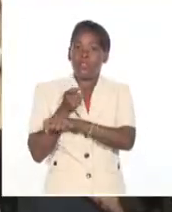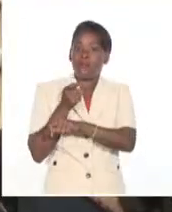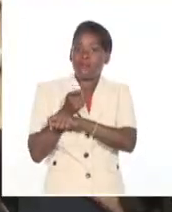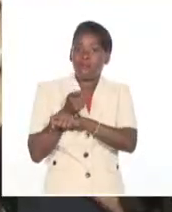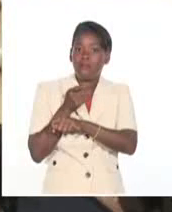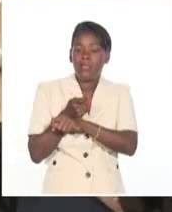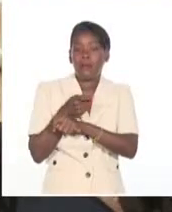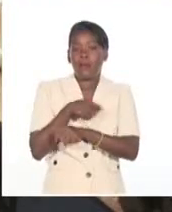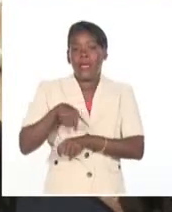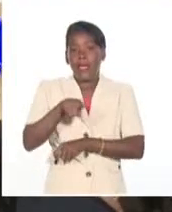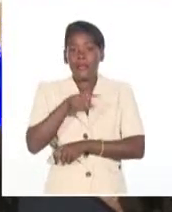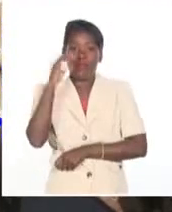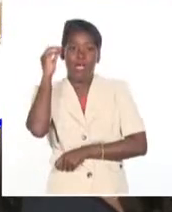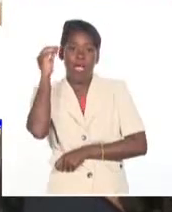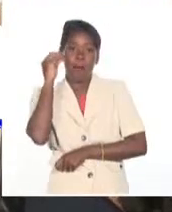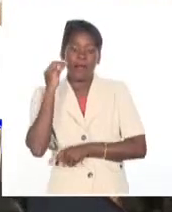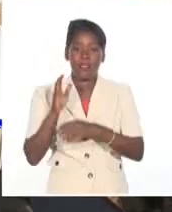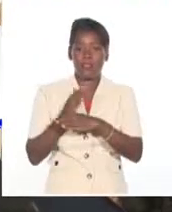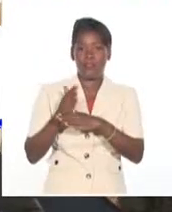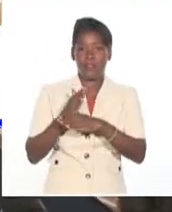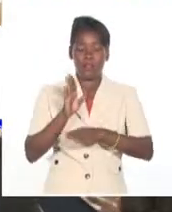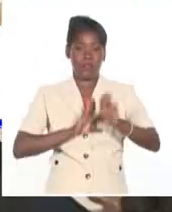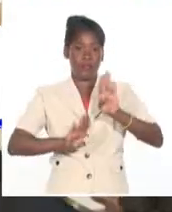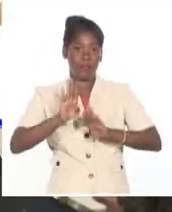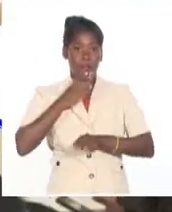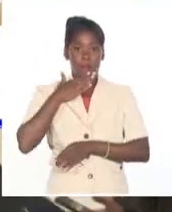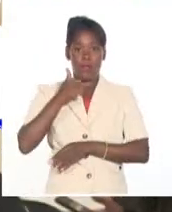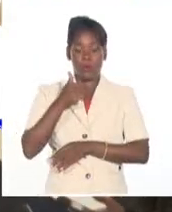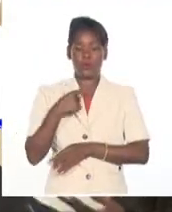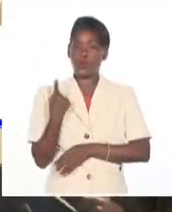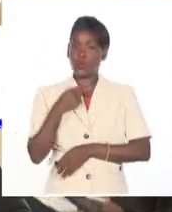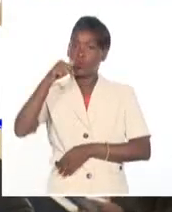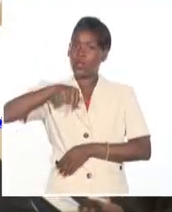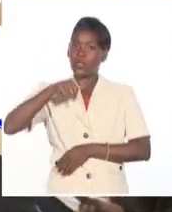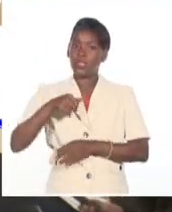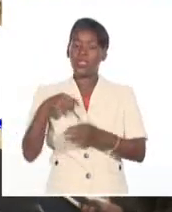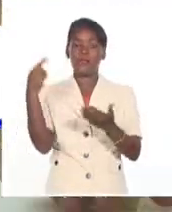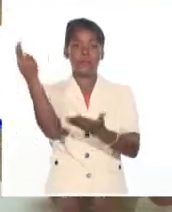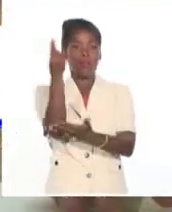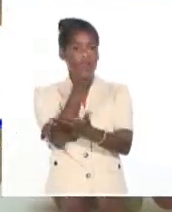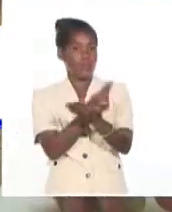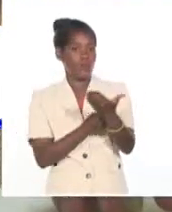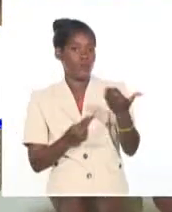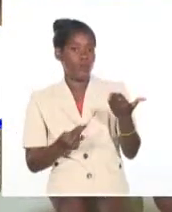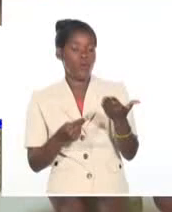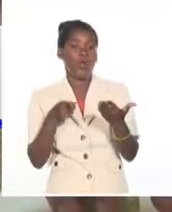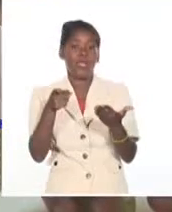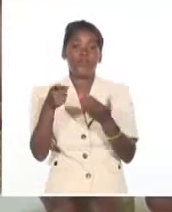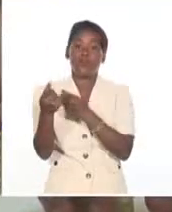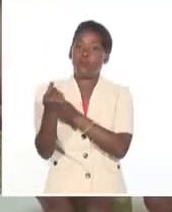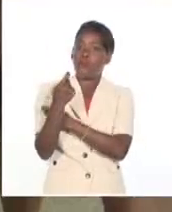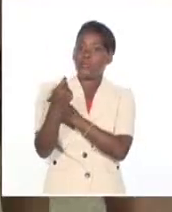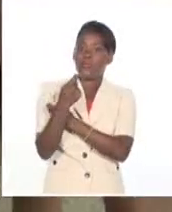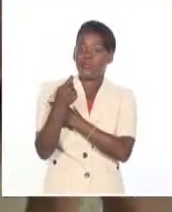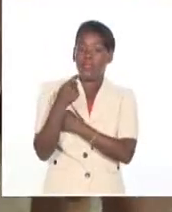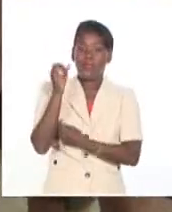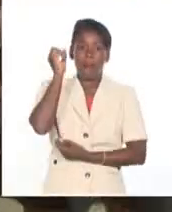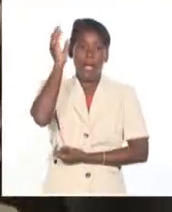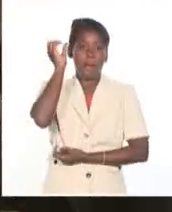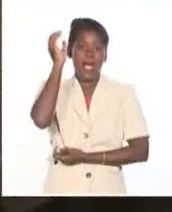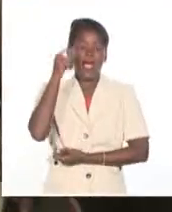dibujos, nos enseña a pensar de una forma creativa. Y a mí me gusta todo eso. En Santa Clara,